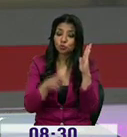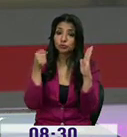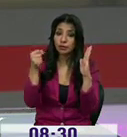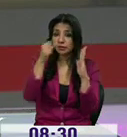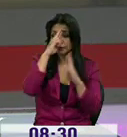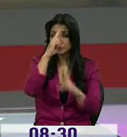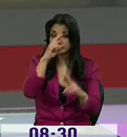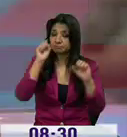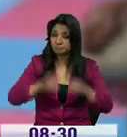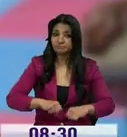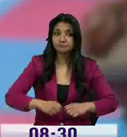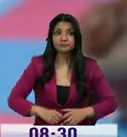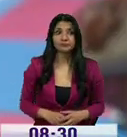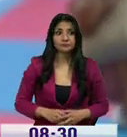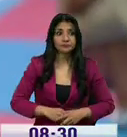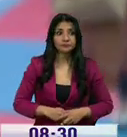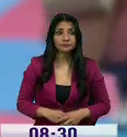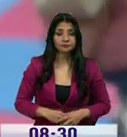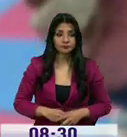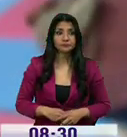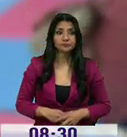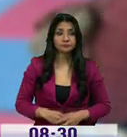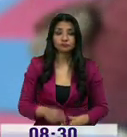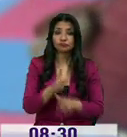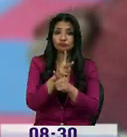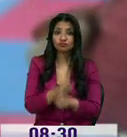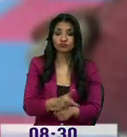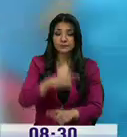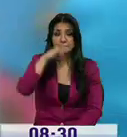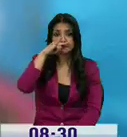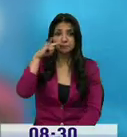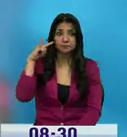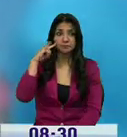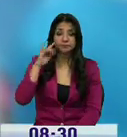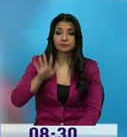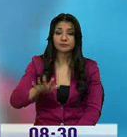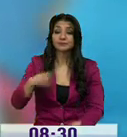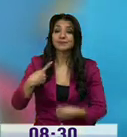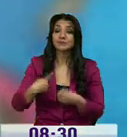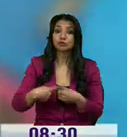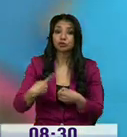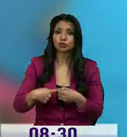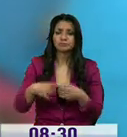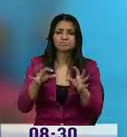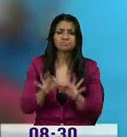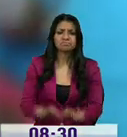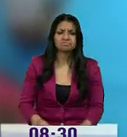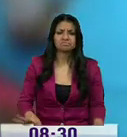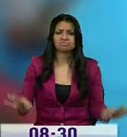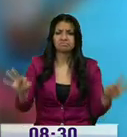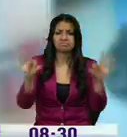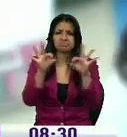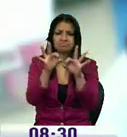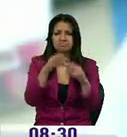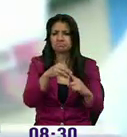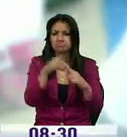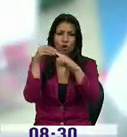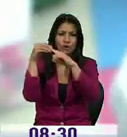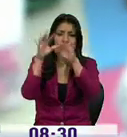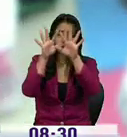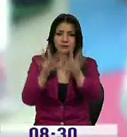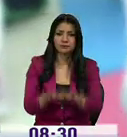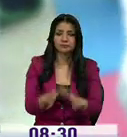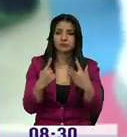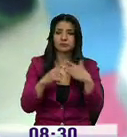derechos. La protección de la niñez del Distrito Metropolitano es una de las tareas que priorizará la Secretaría